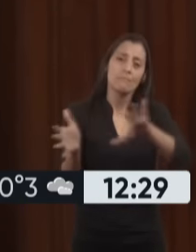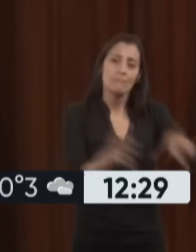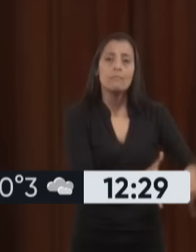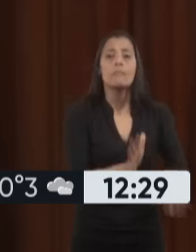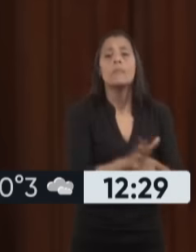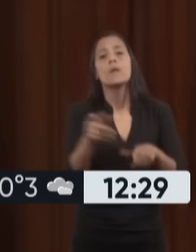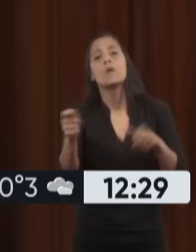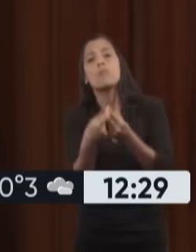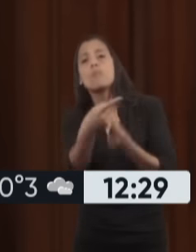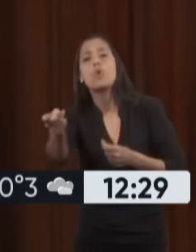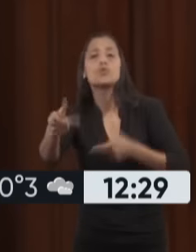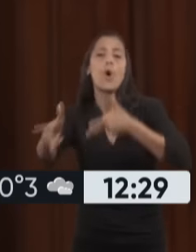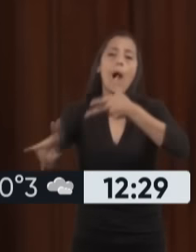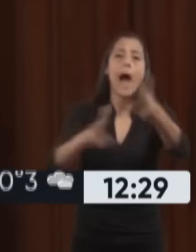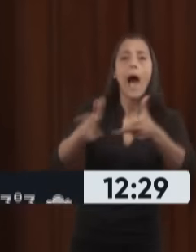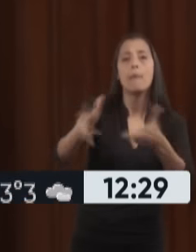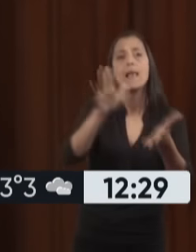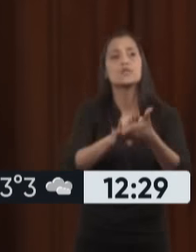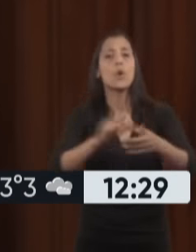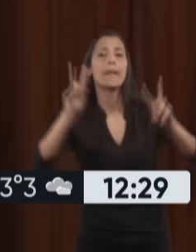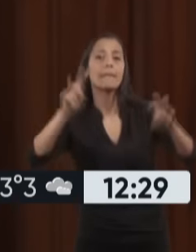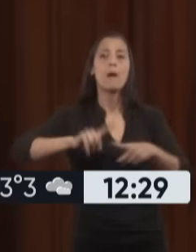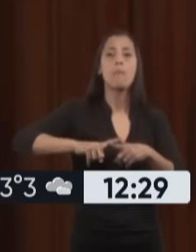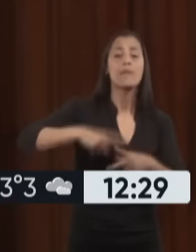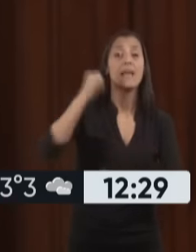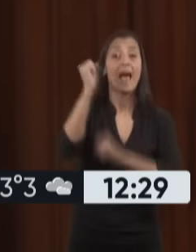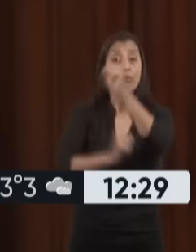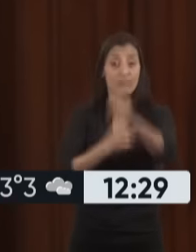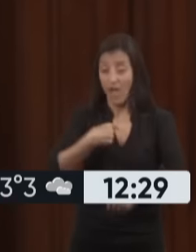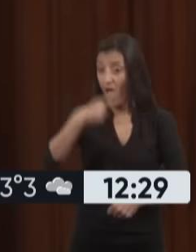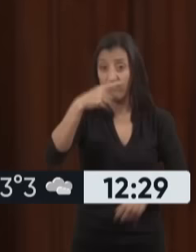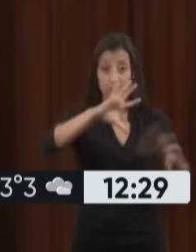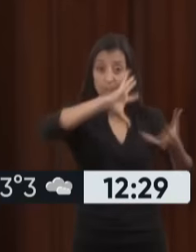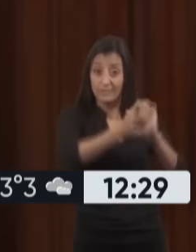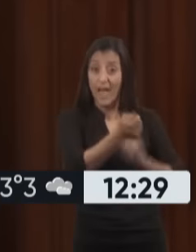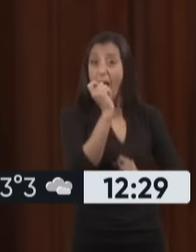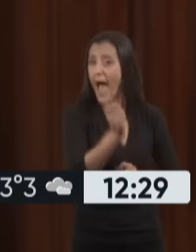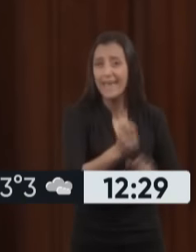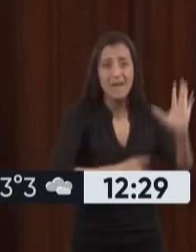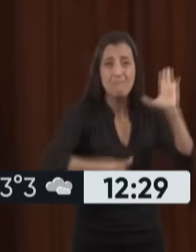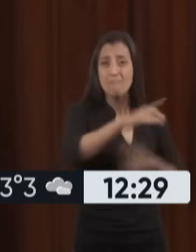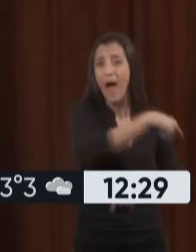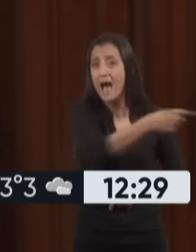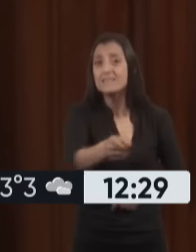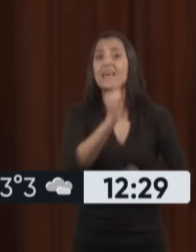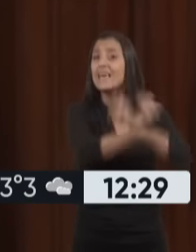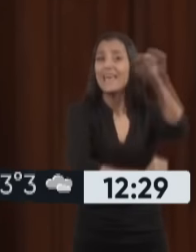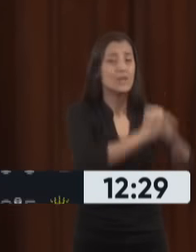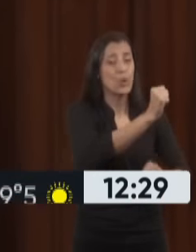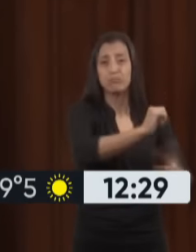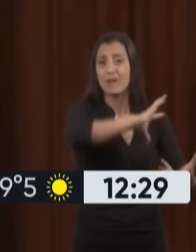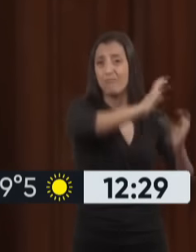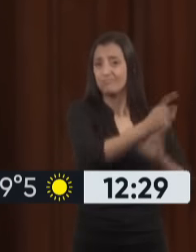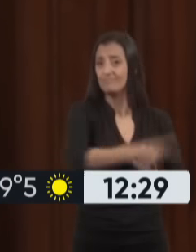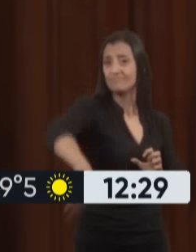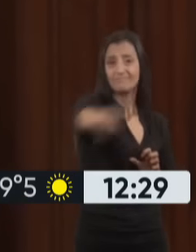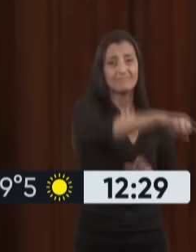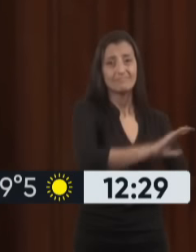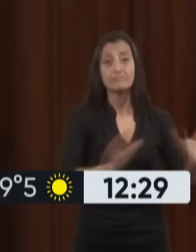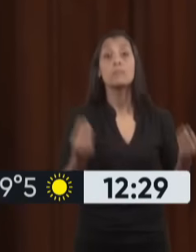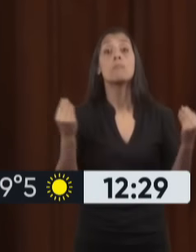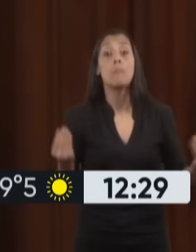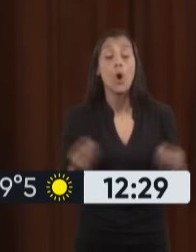la boca hablando de política industrial, terminaron perjudicando directamente a gran parte de la propia industria. Porque